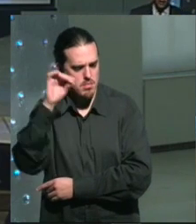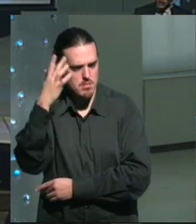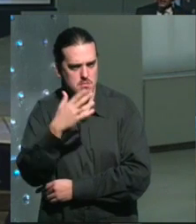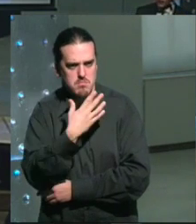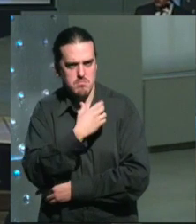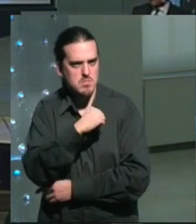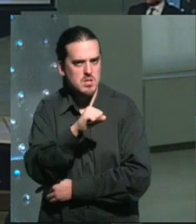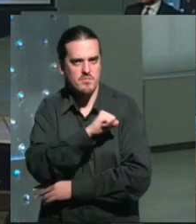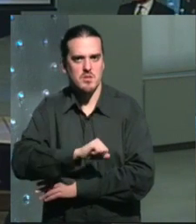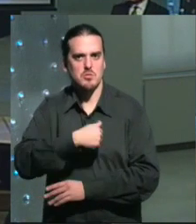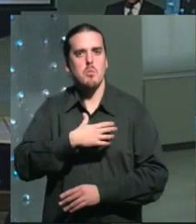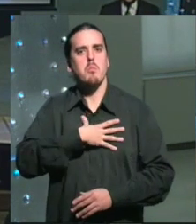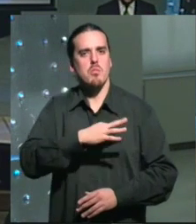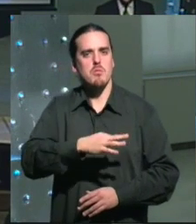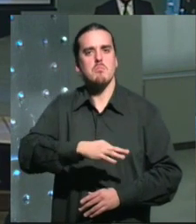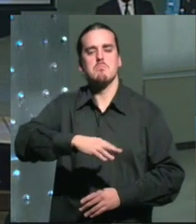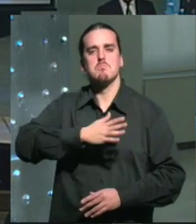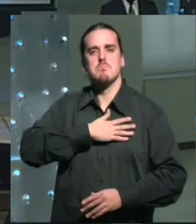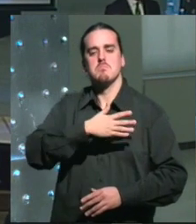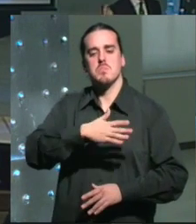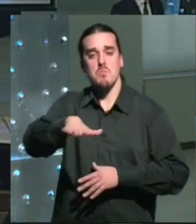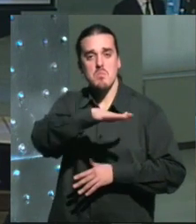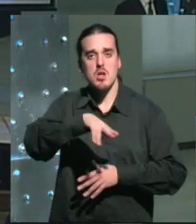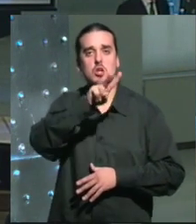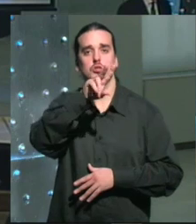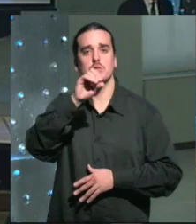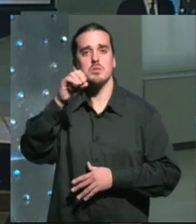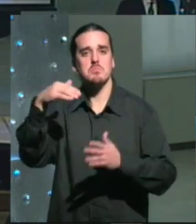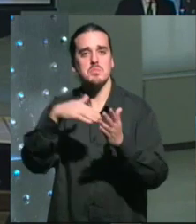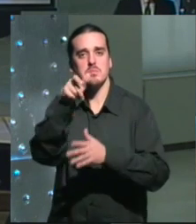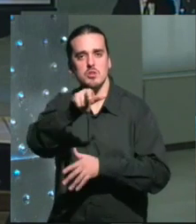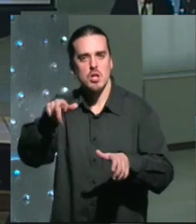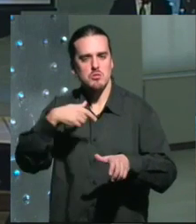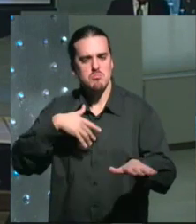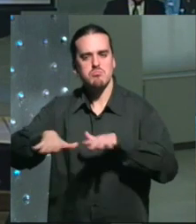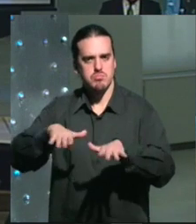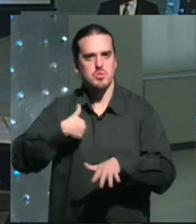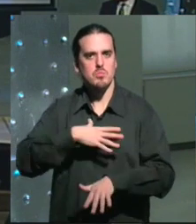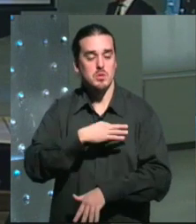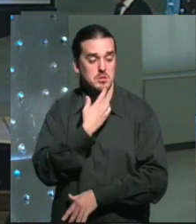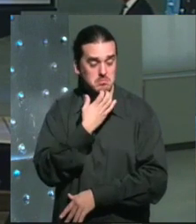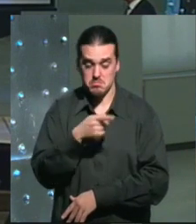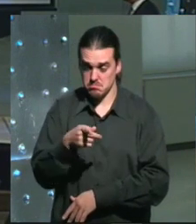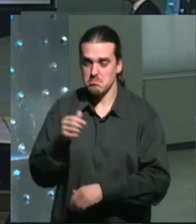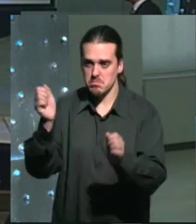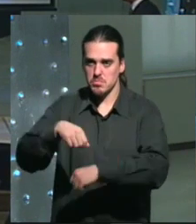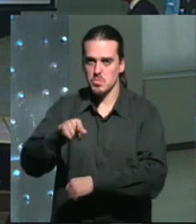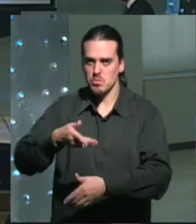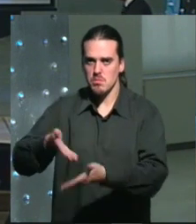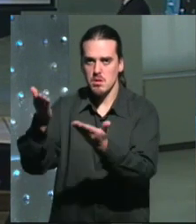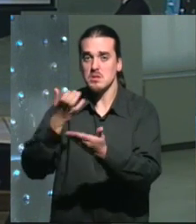a 200 personas en mi barrio. ¿De acuerdo? Hazlo y serás tú el líder. Y, o sea, romper esquemas, romper la